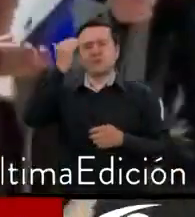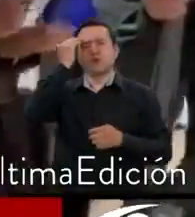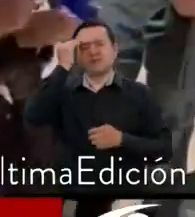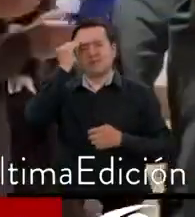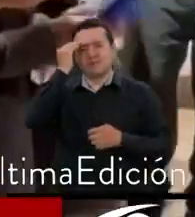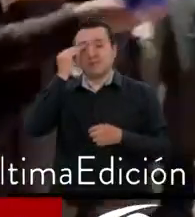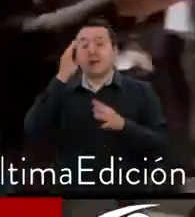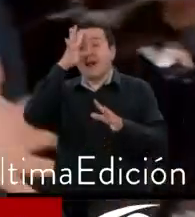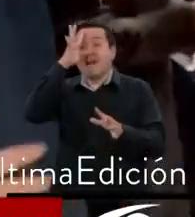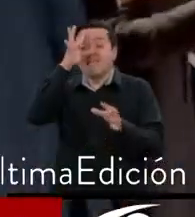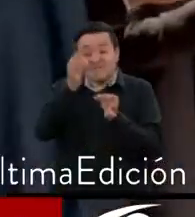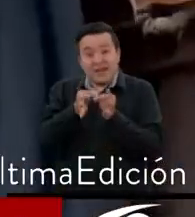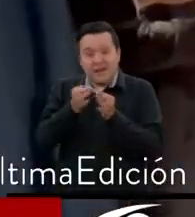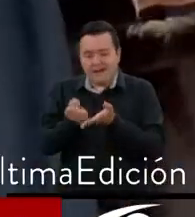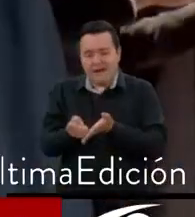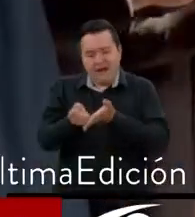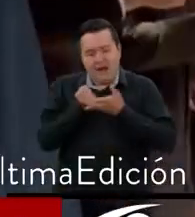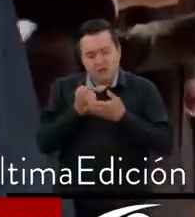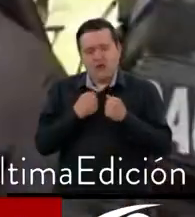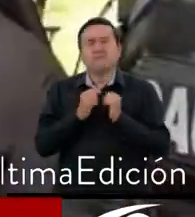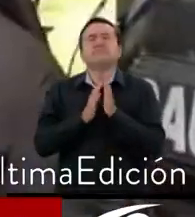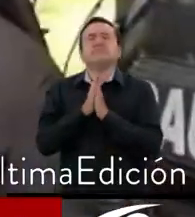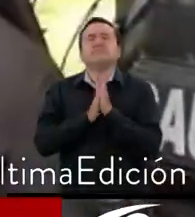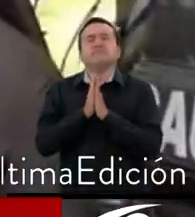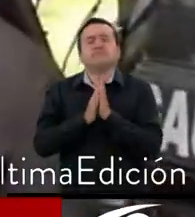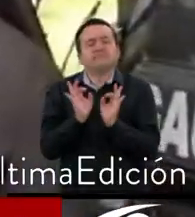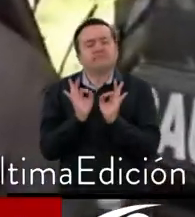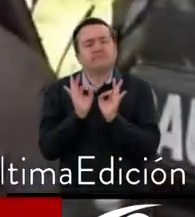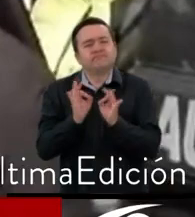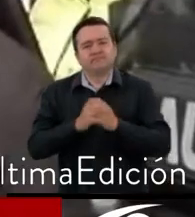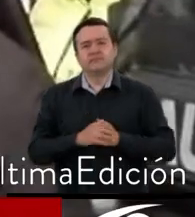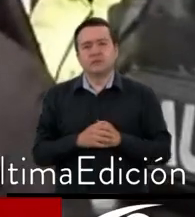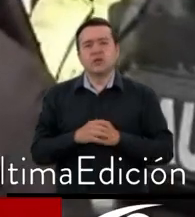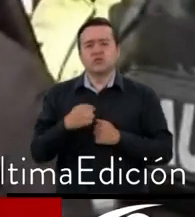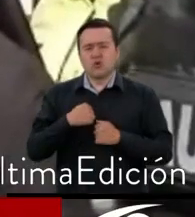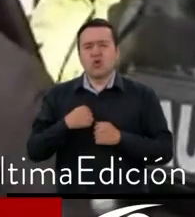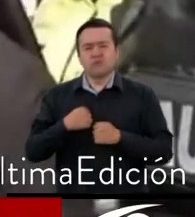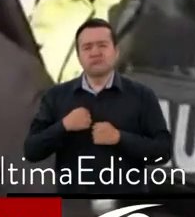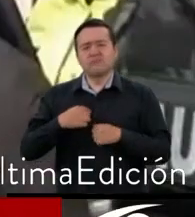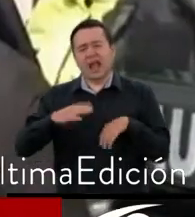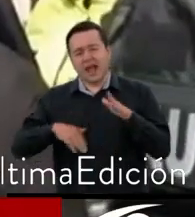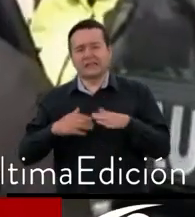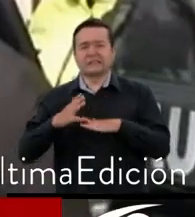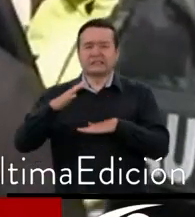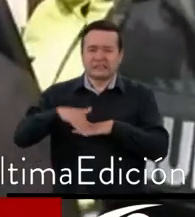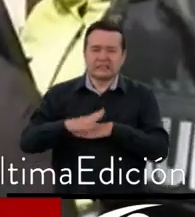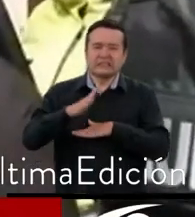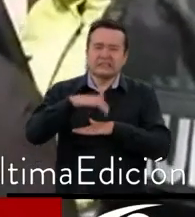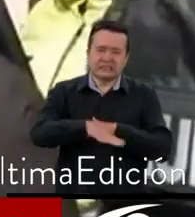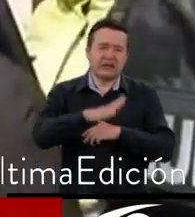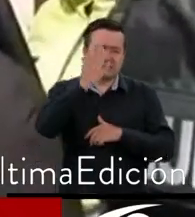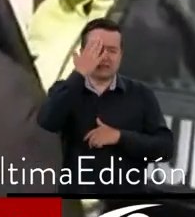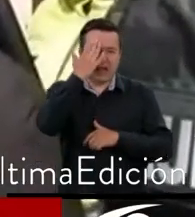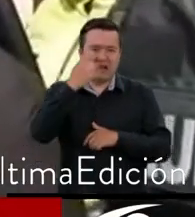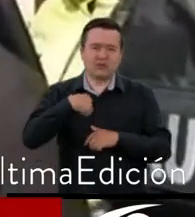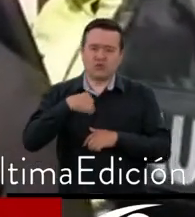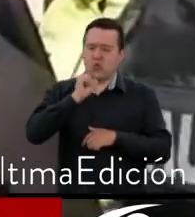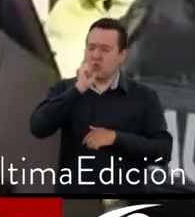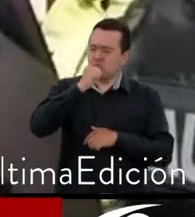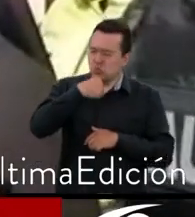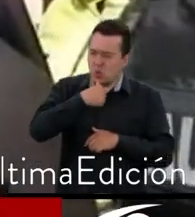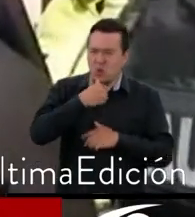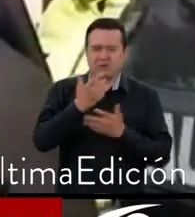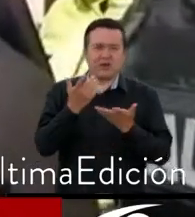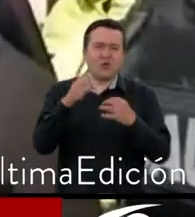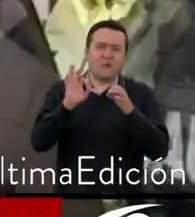mantiene siempre con la esperanza. Yo también trazaba a veces, pensaba en todos los sufrimientos que pasa la gente cuando